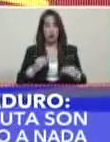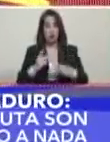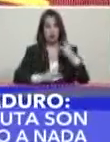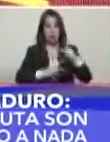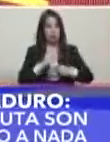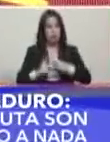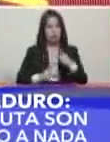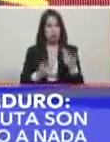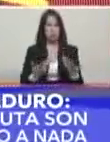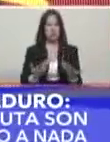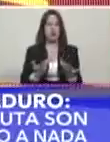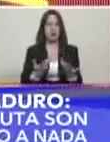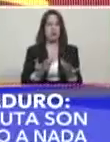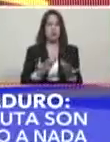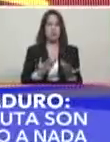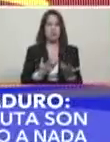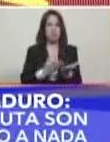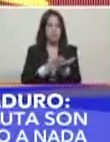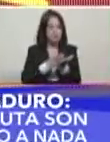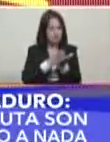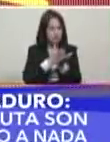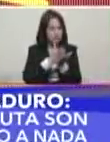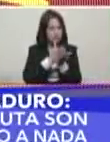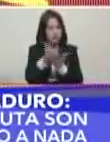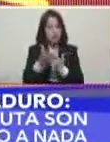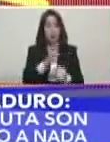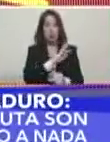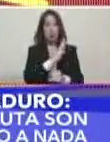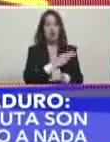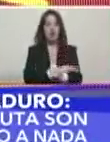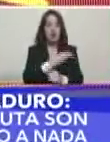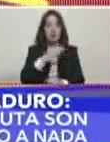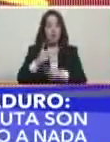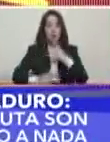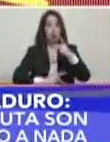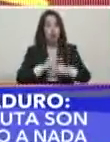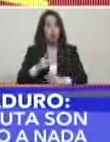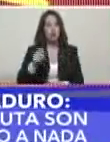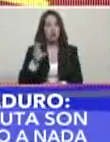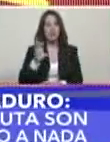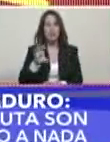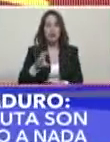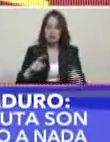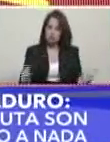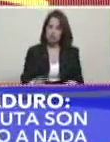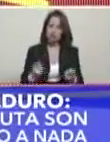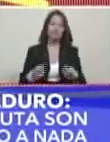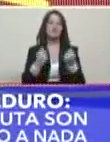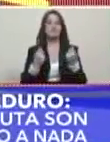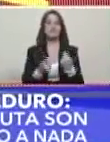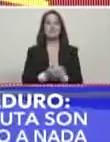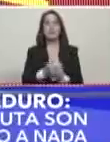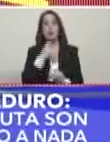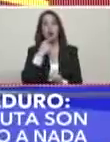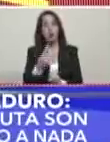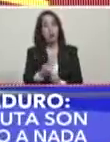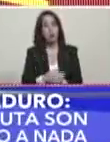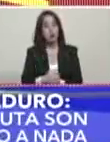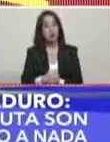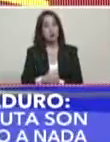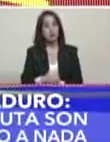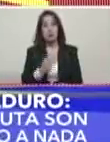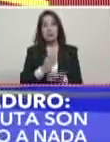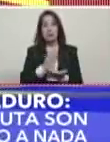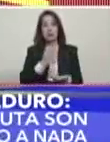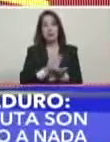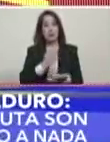que va a desplegar las fuerzas productivas de un país. Yo lo he dicho, porque ya he